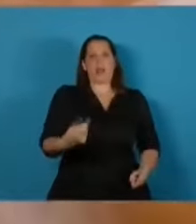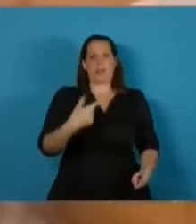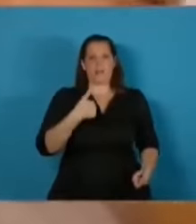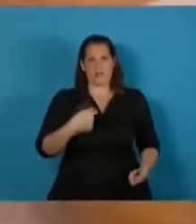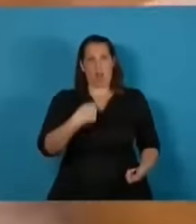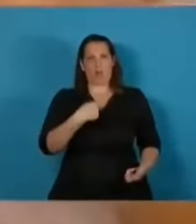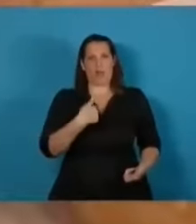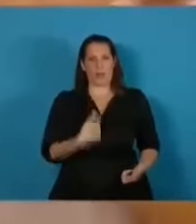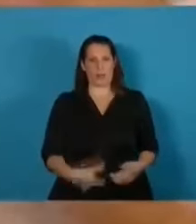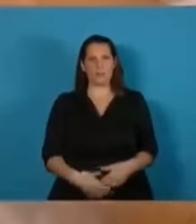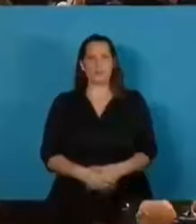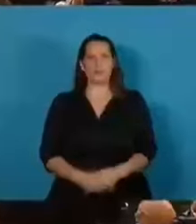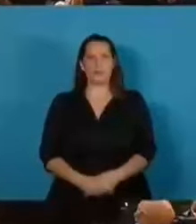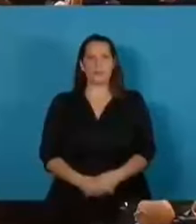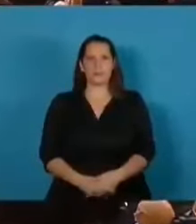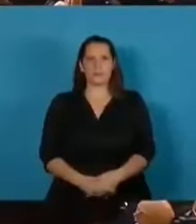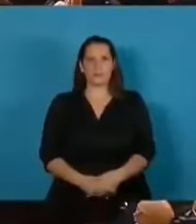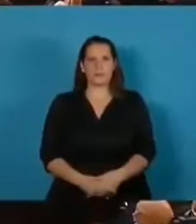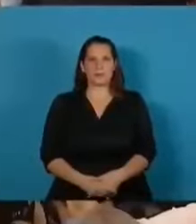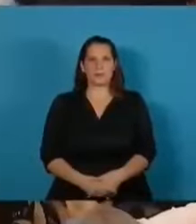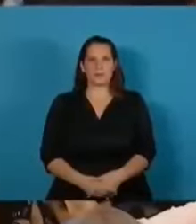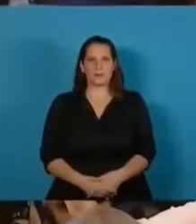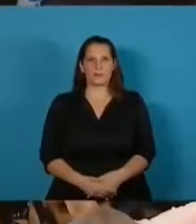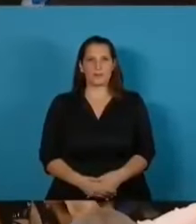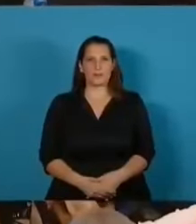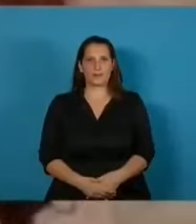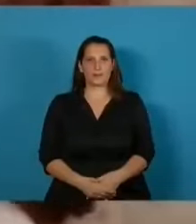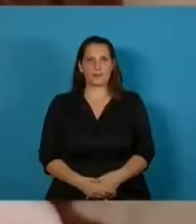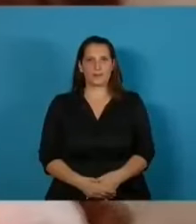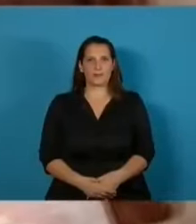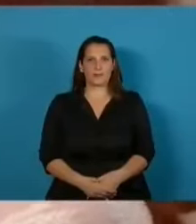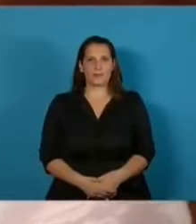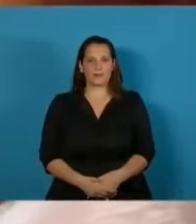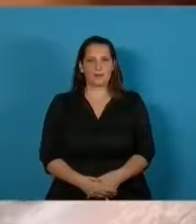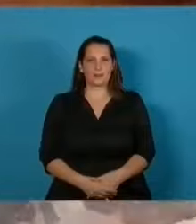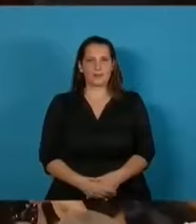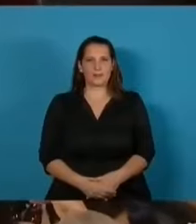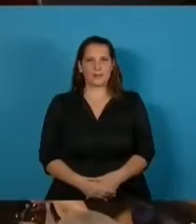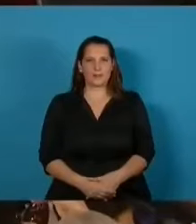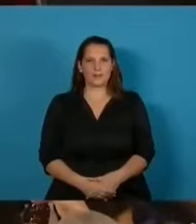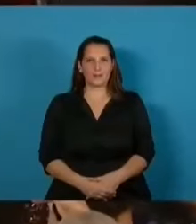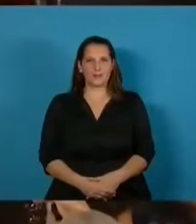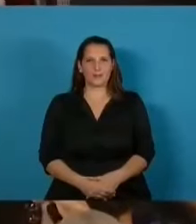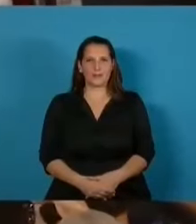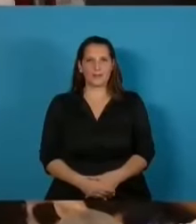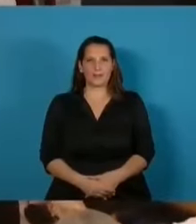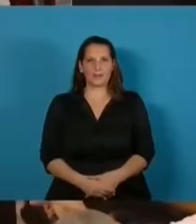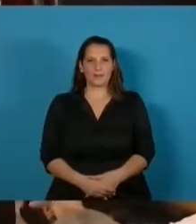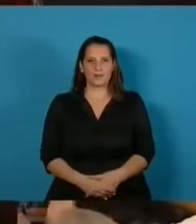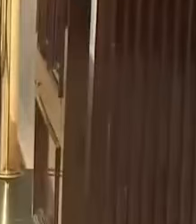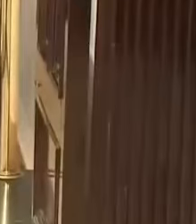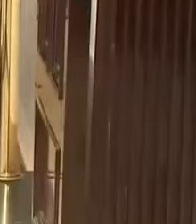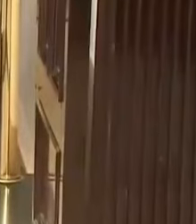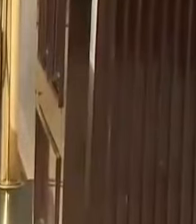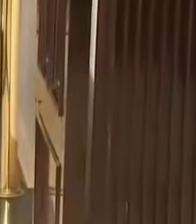presidente y se refirió al tema diciendo que la misoginia el machismo y la hipocresía no tienen bandera partidaria